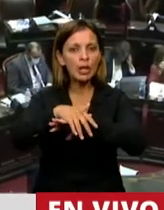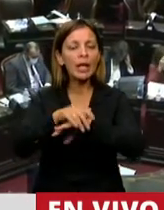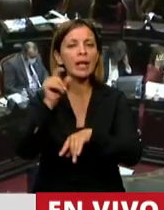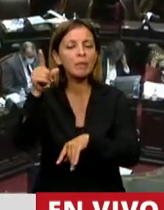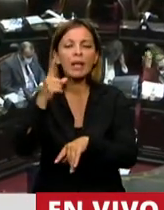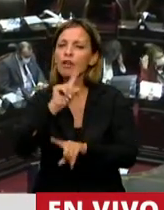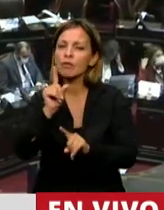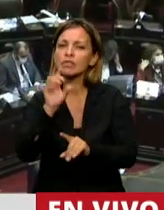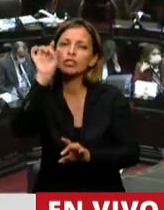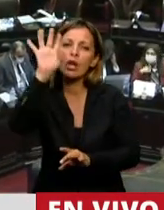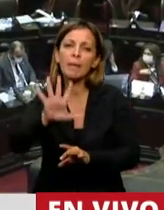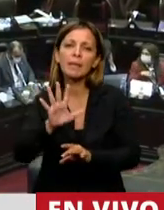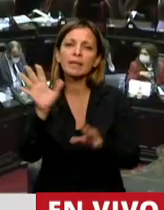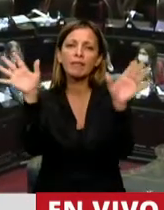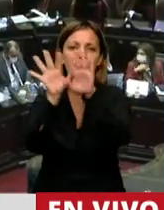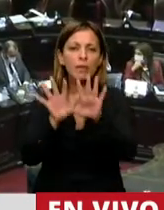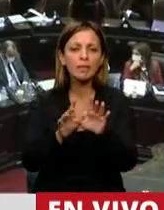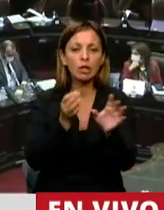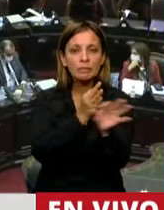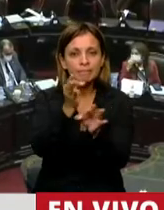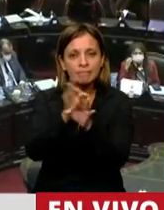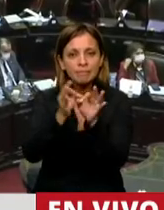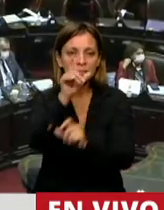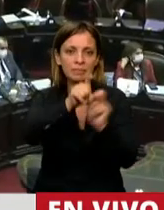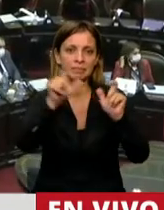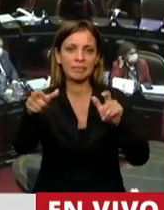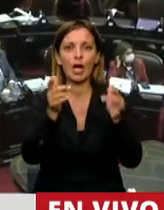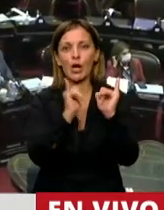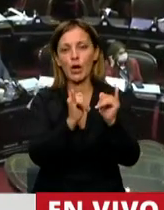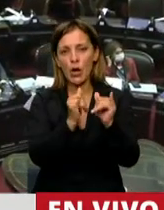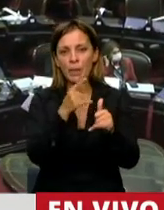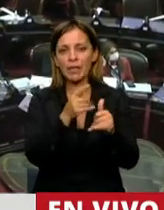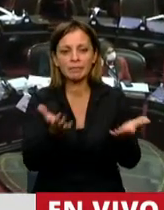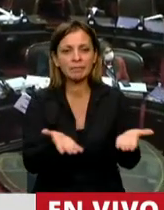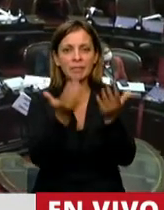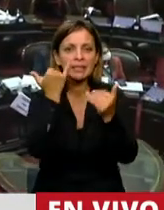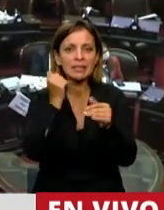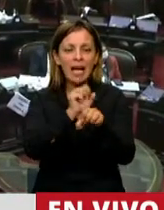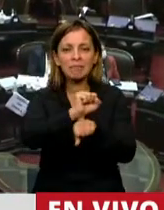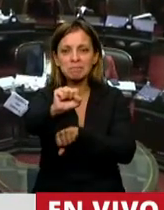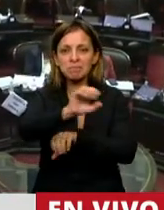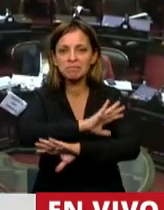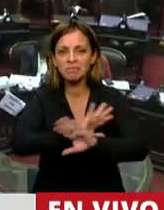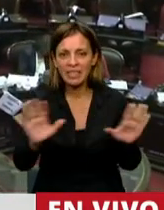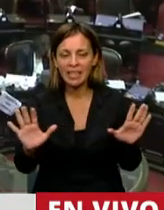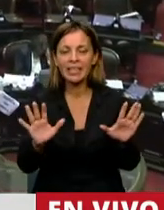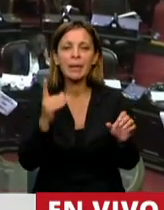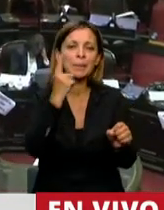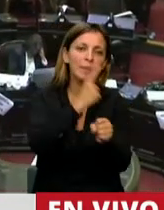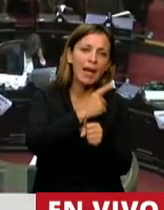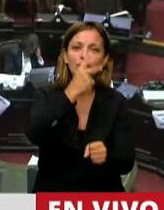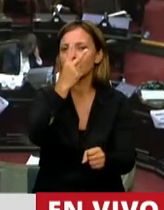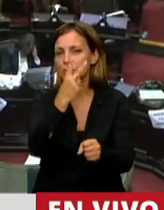solamente la formación de estos talentos, la formación de estos jóvenes que ya terminaron su ciclo